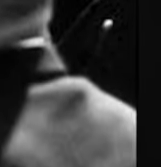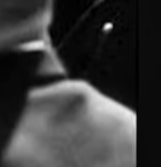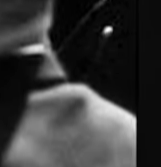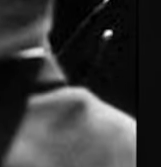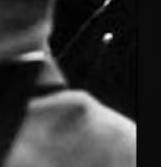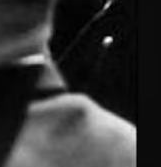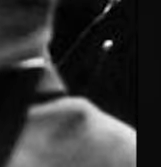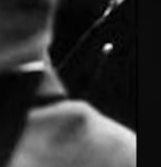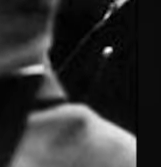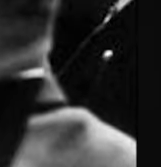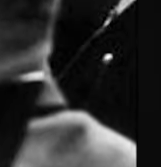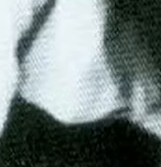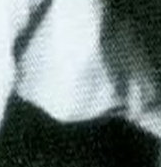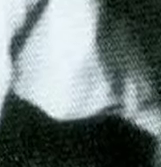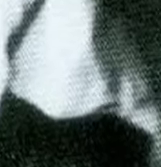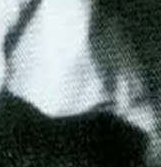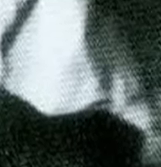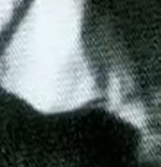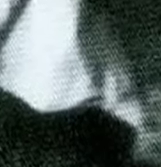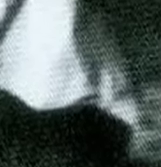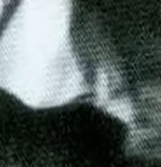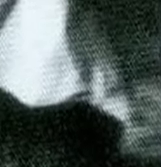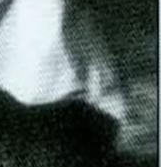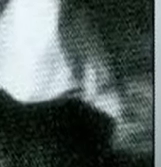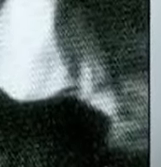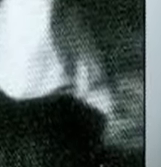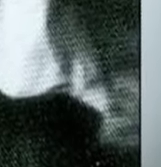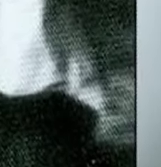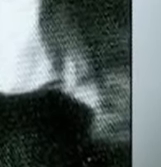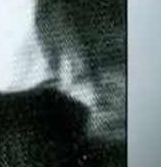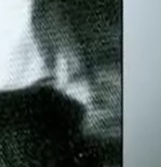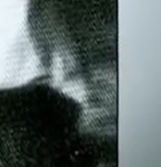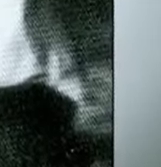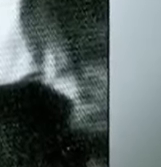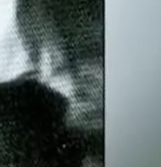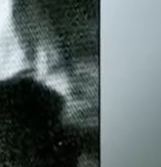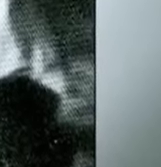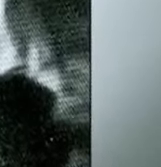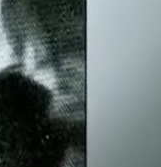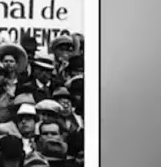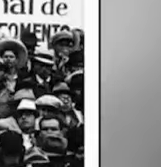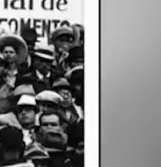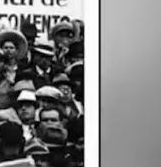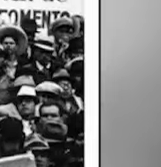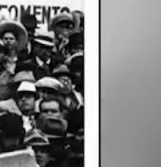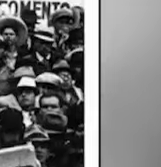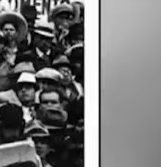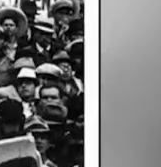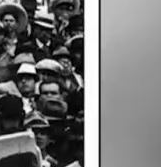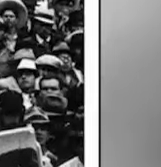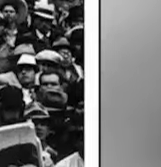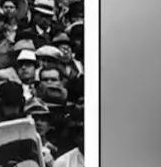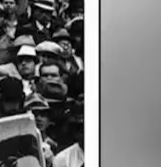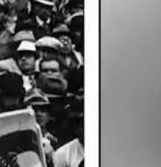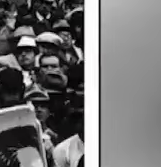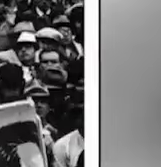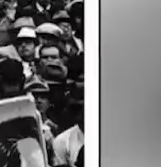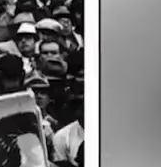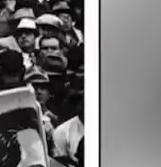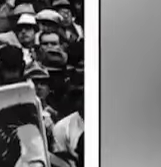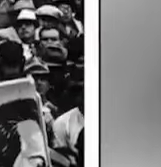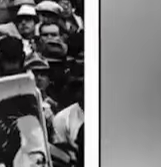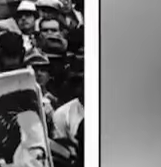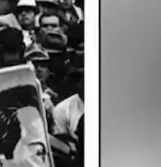elecciones presidenciales. Su gobierno se caracterizó por la repartición de tierras, la expropiación petrolera y